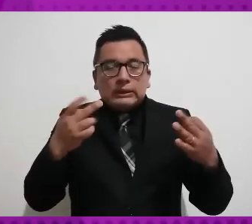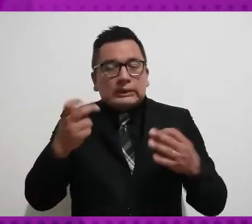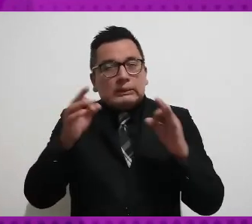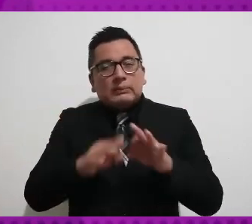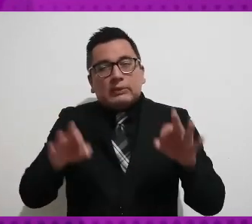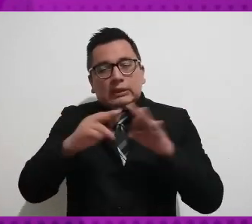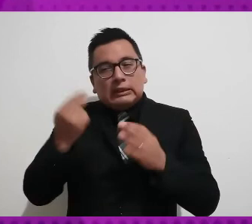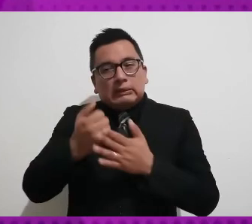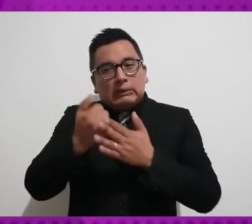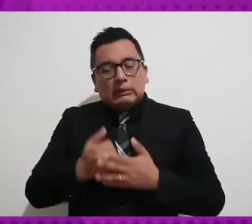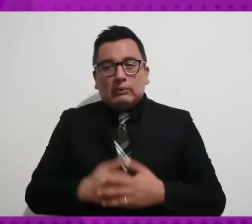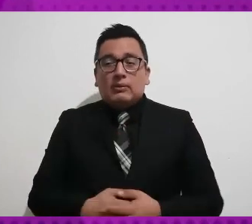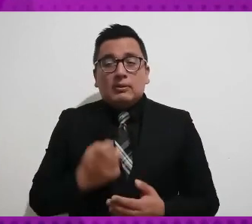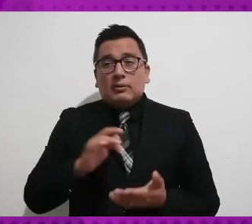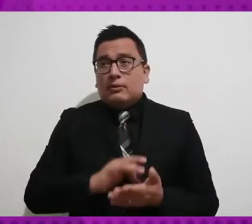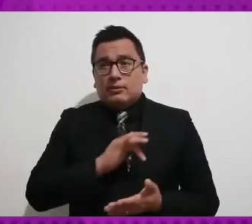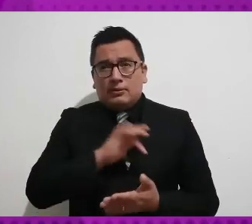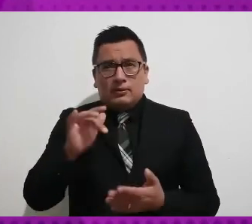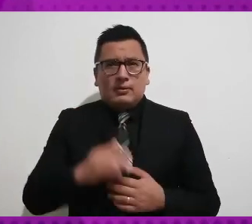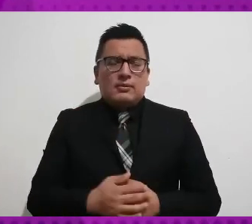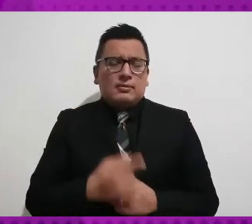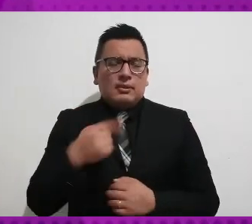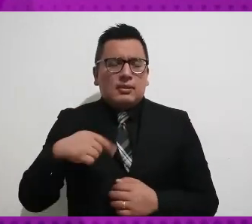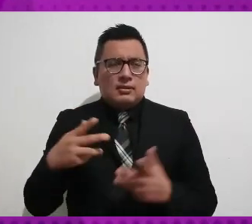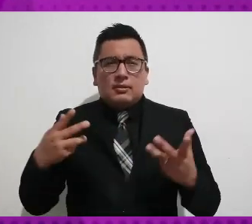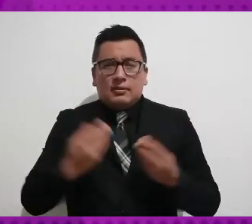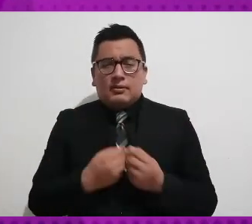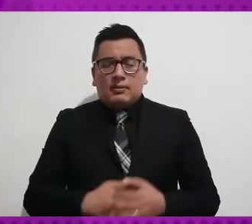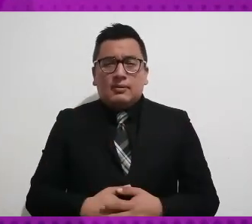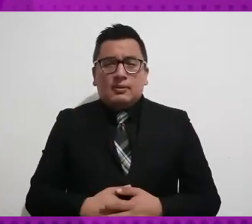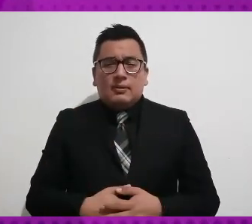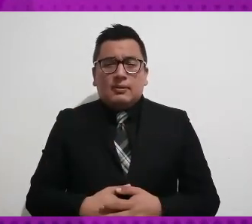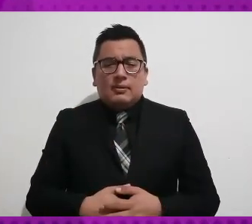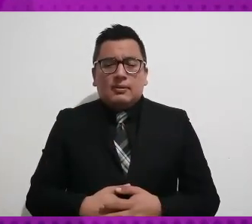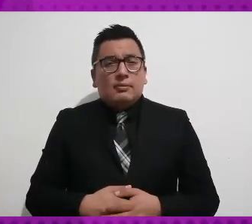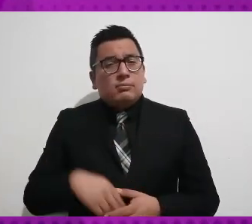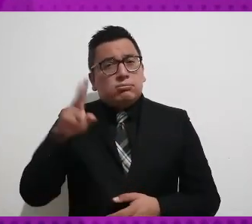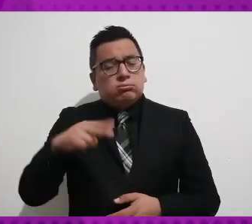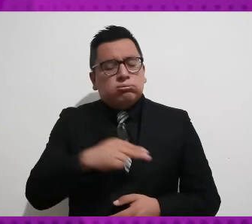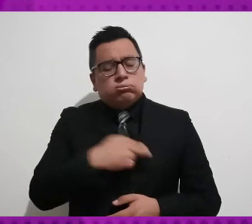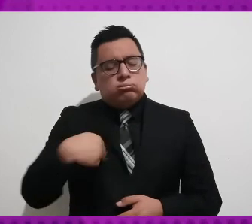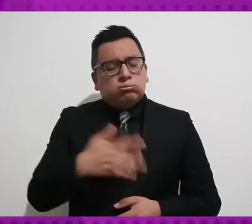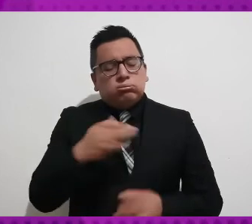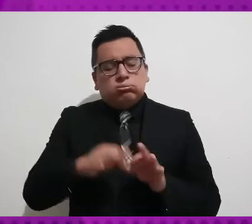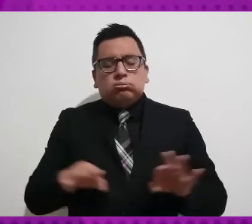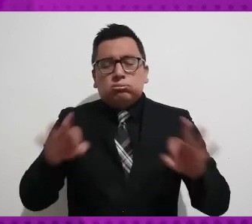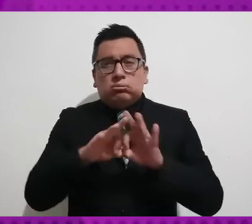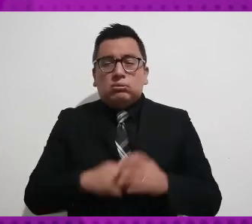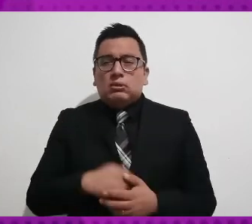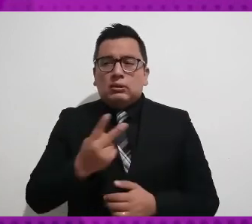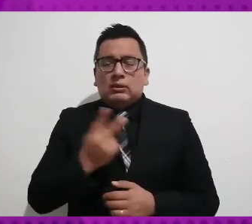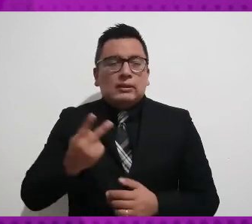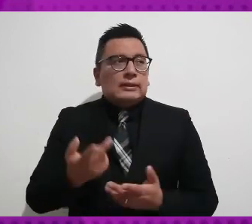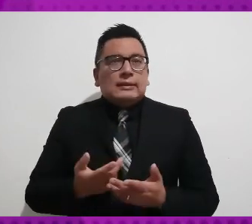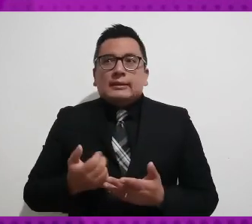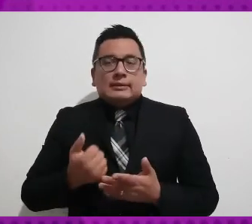de forma efectiva. Yo les quiero agradecer el que han estado con nosotros, de verdad para nosotros es muy importante la relación